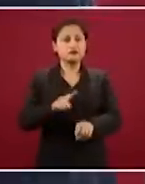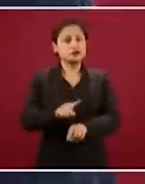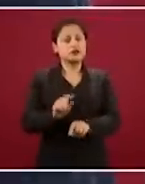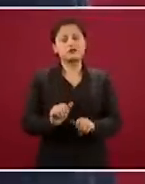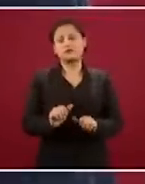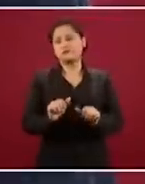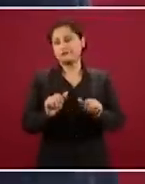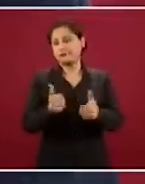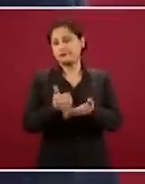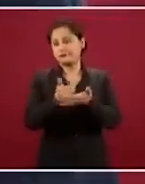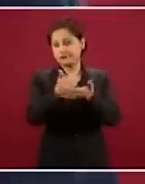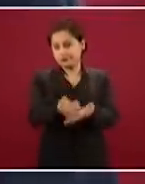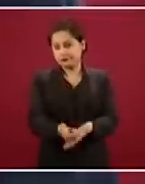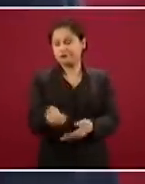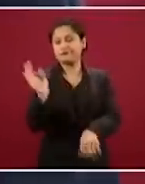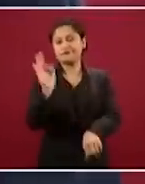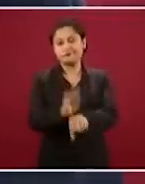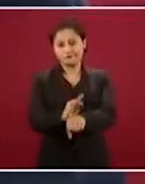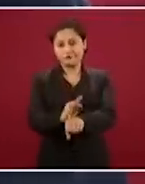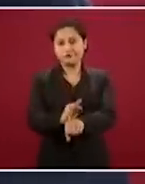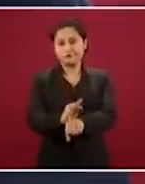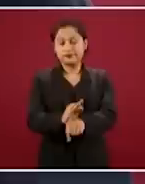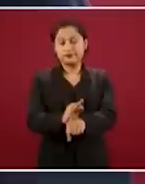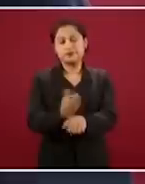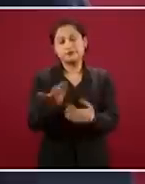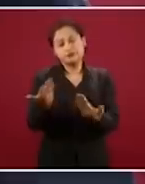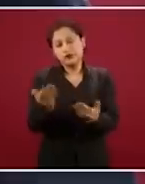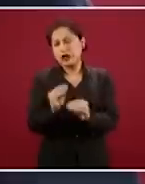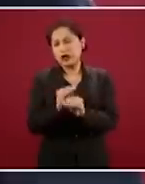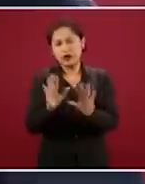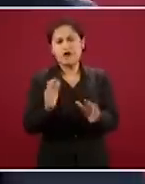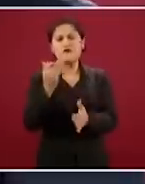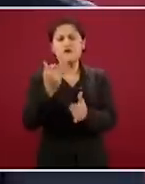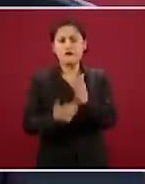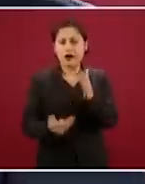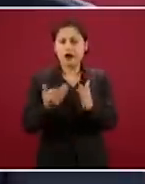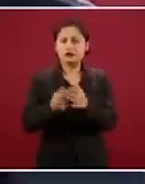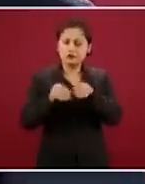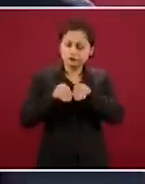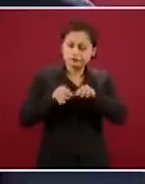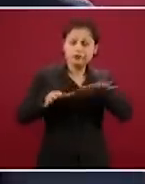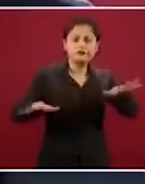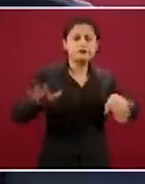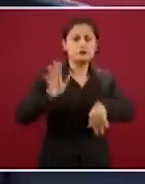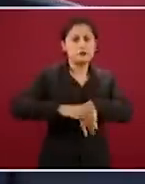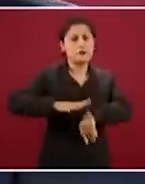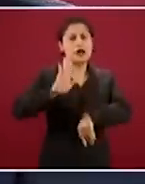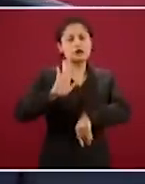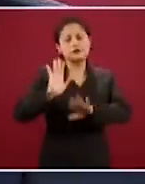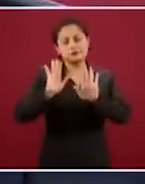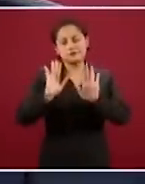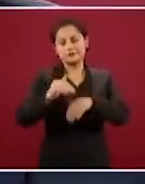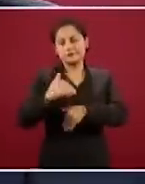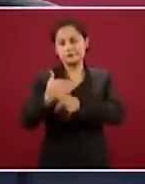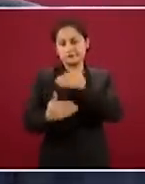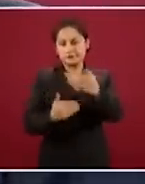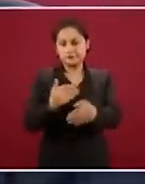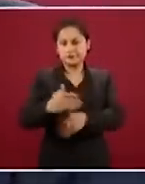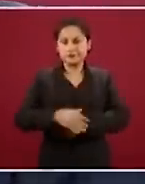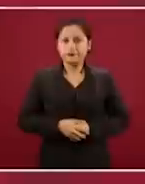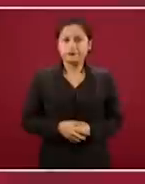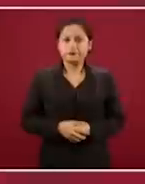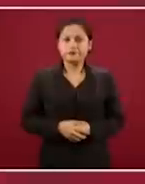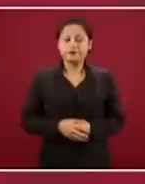falta desplegar más la acción. Lo importante también es que